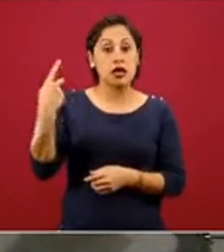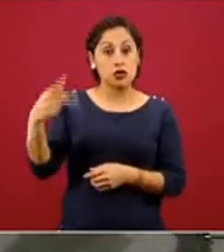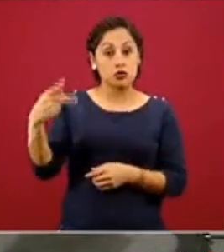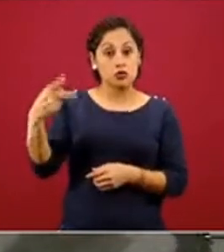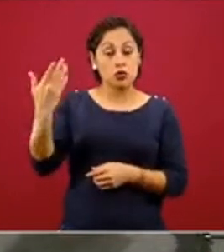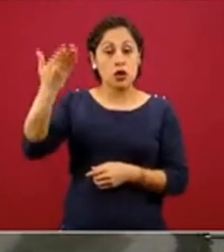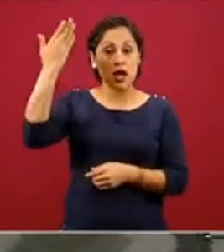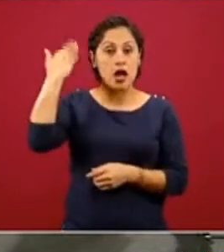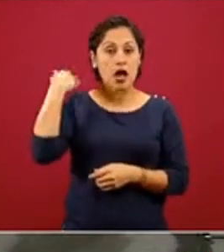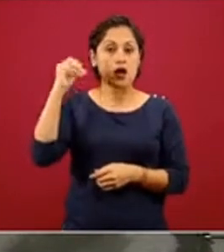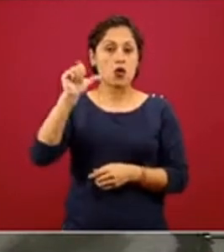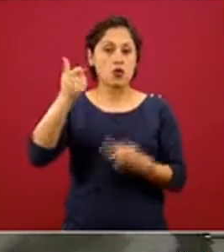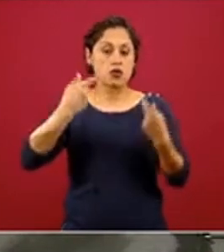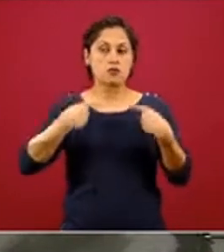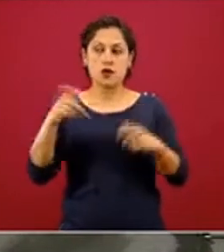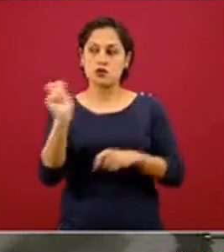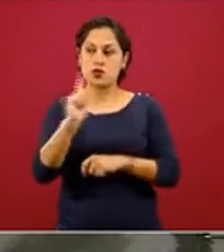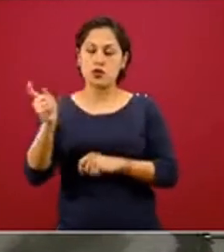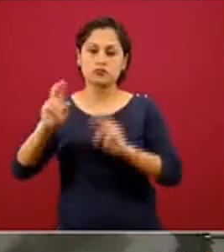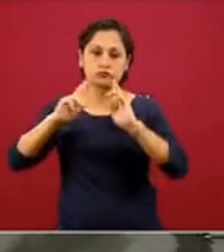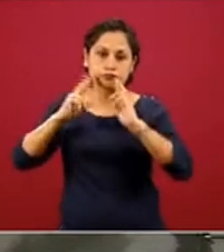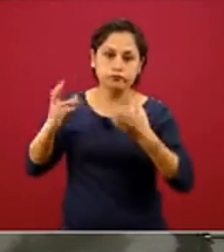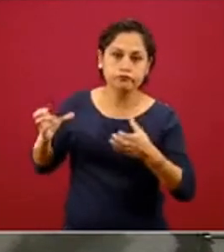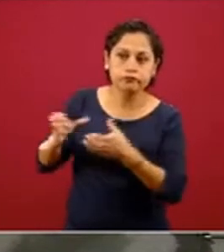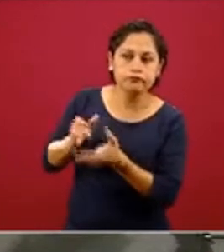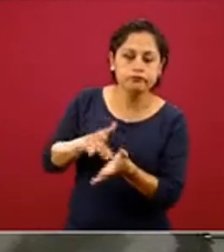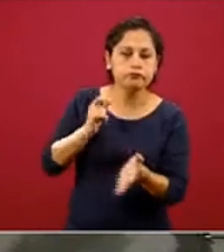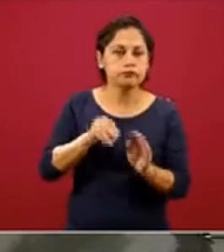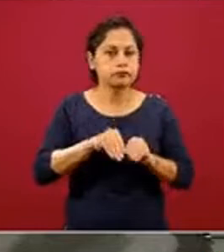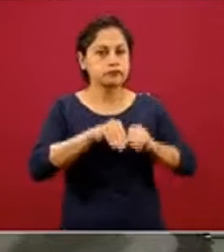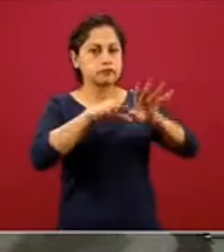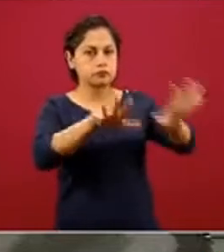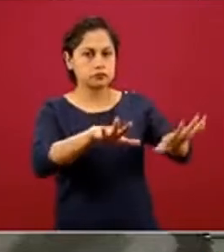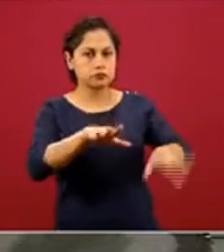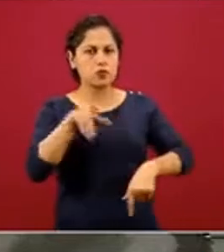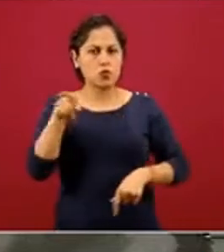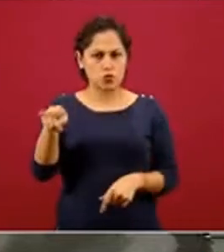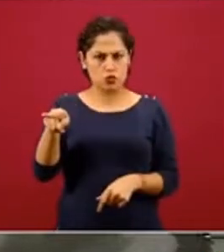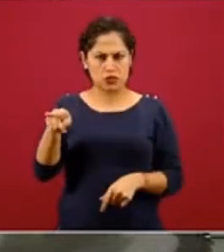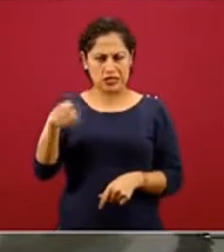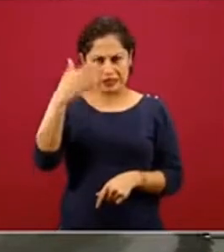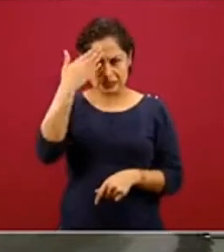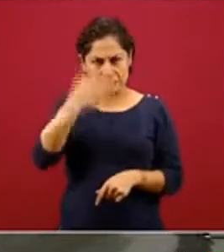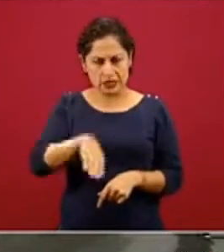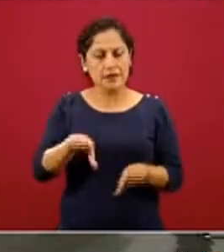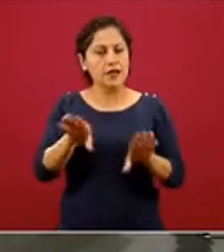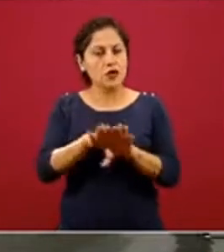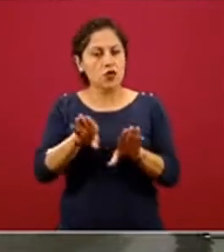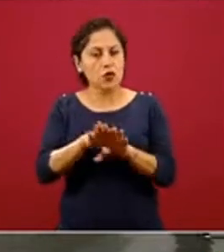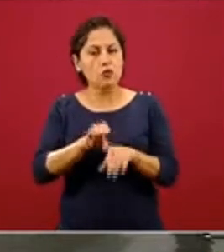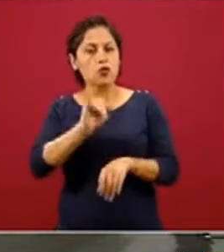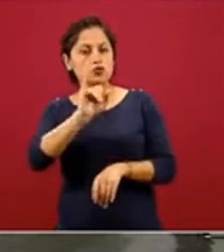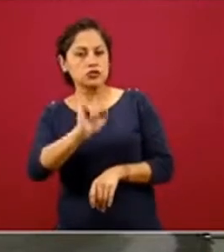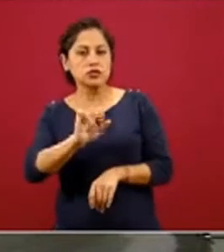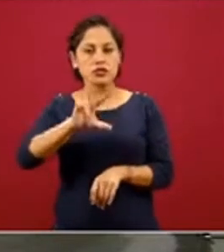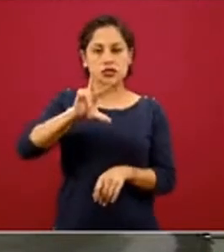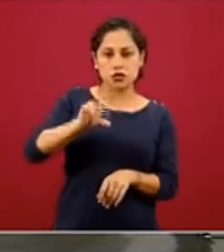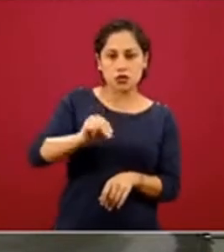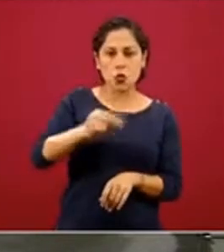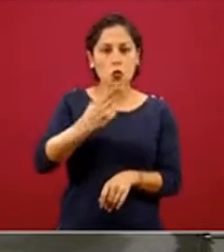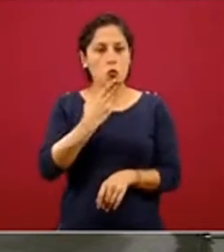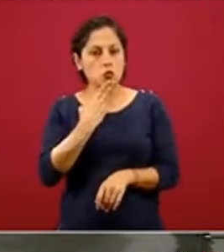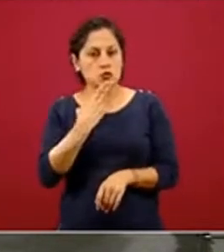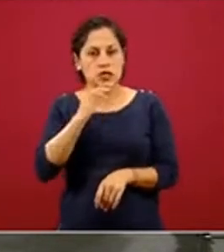otros expertos? Eso no sé si ahonde en esa polémica de se usa, no se usa, qué tanto sirve, qué tanto no sirve,